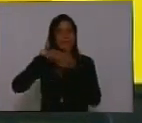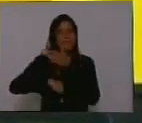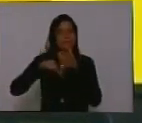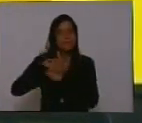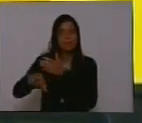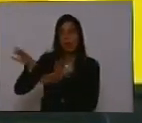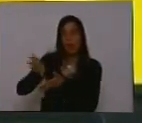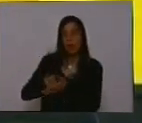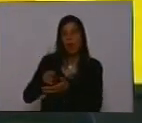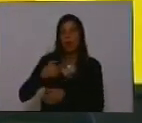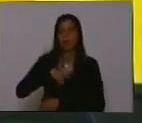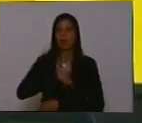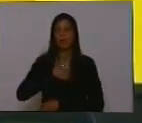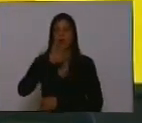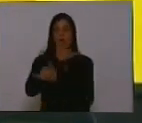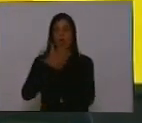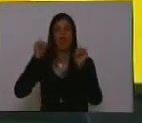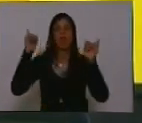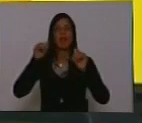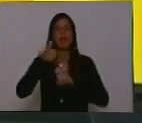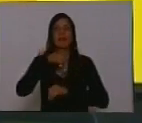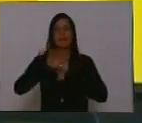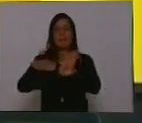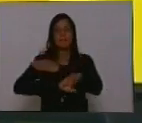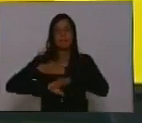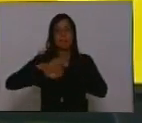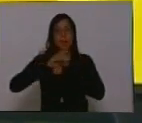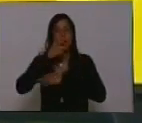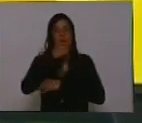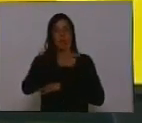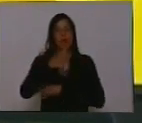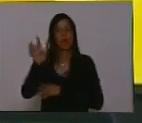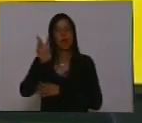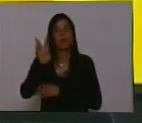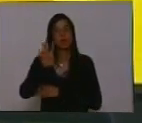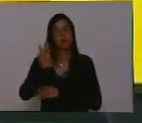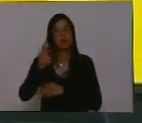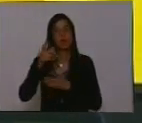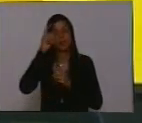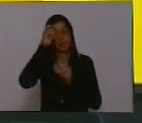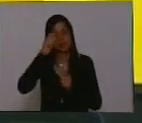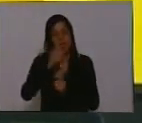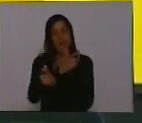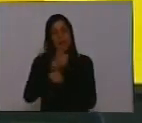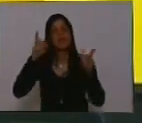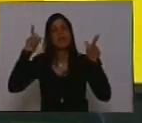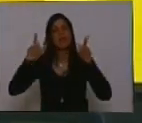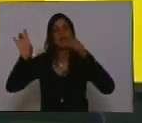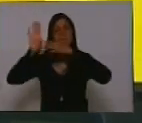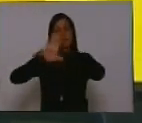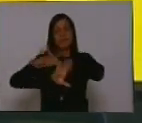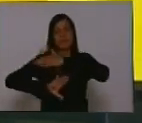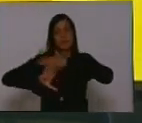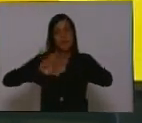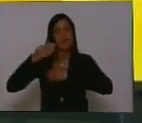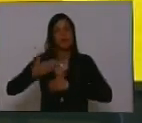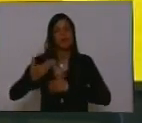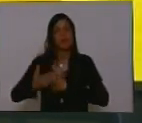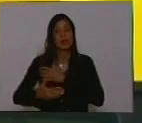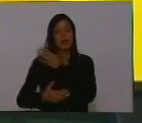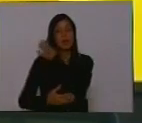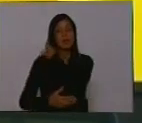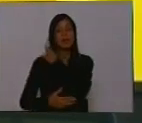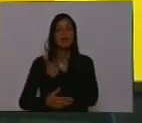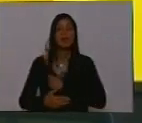mantener nuestra soberanía y es mantener a este pueblo digno en plena libertad. Y ese ejemplo de